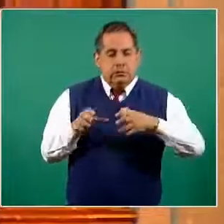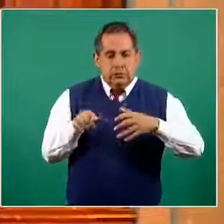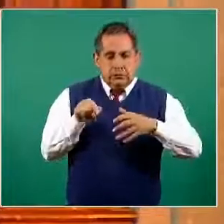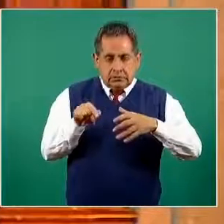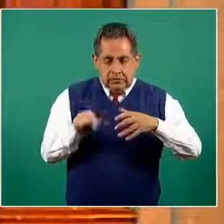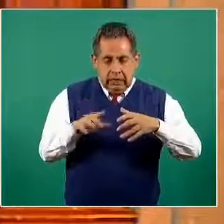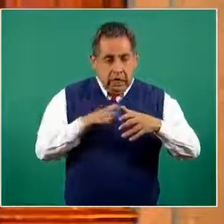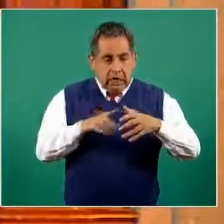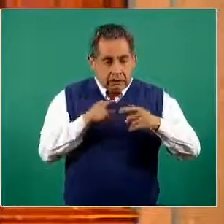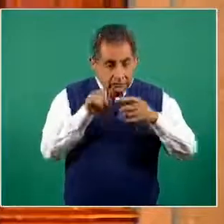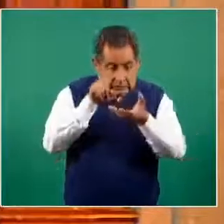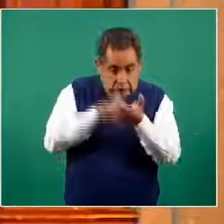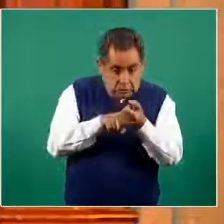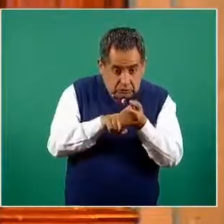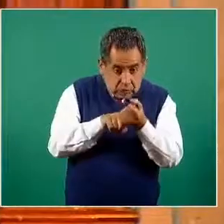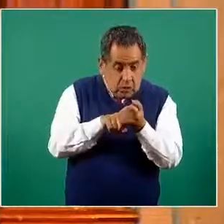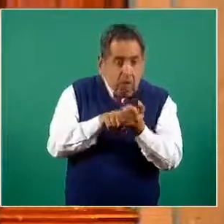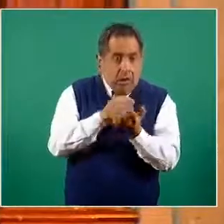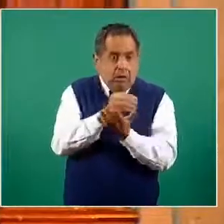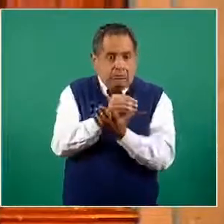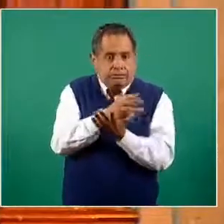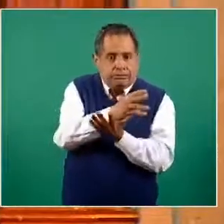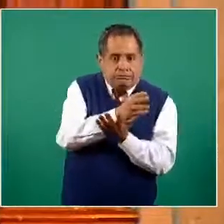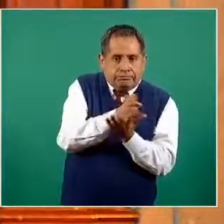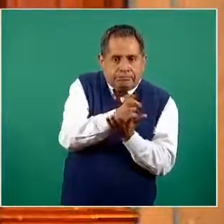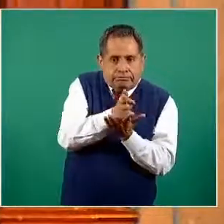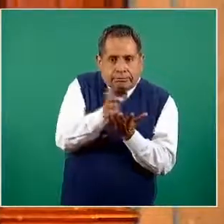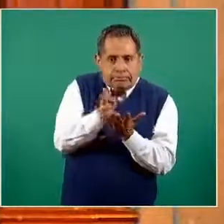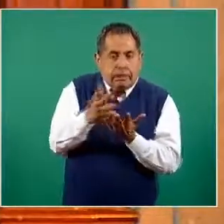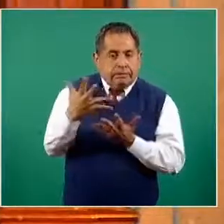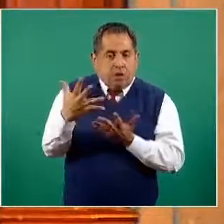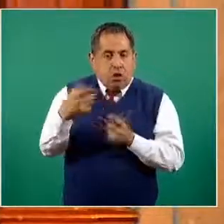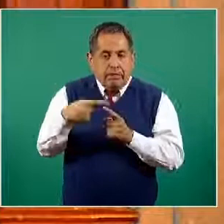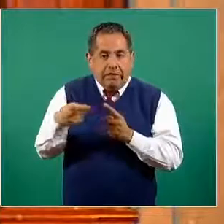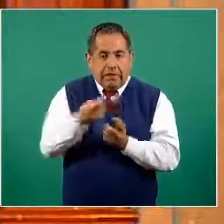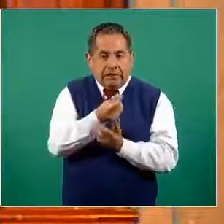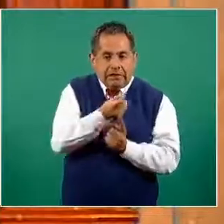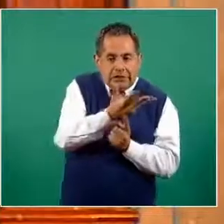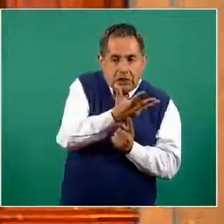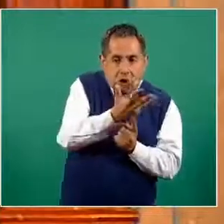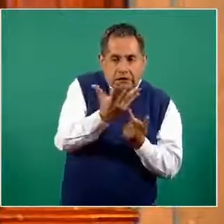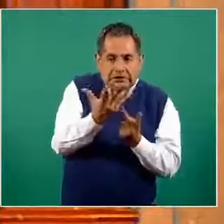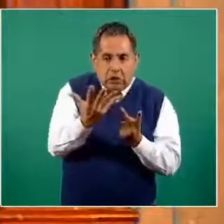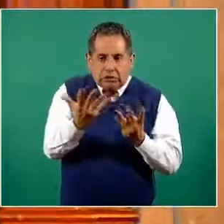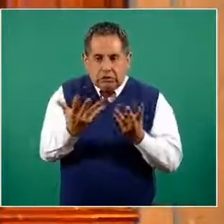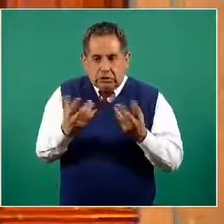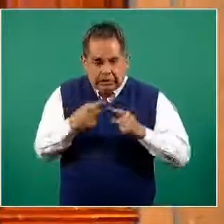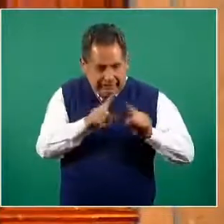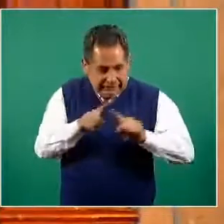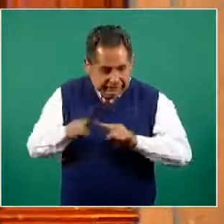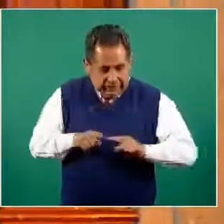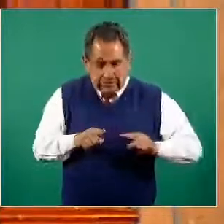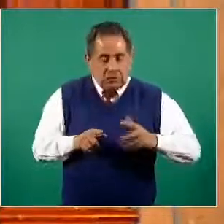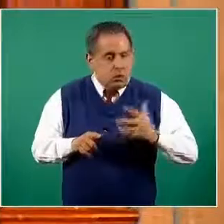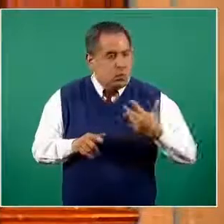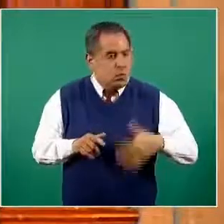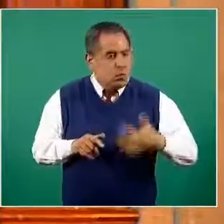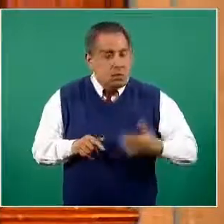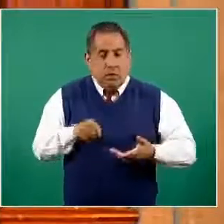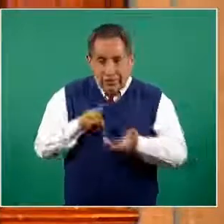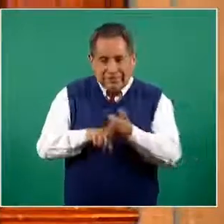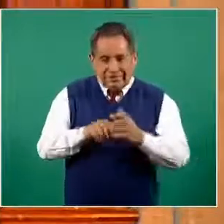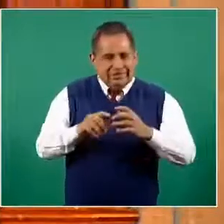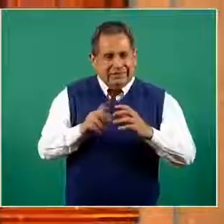5 mutaciones que subrayo ahí en azul. Entonces, ¿qué fue lo que hicimos para poder detectar que este